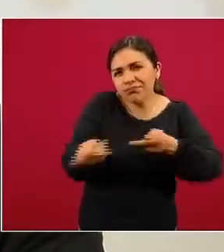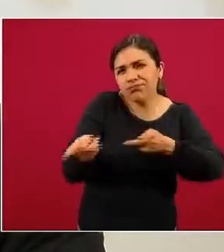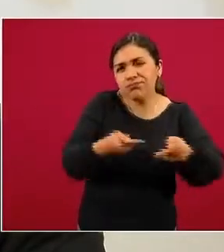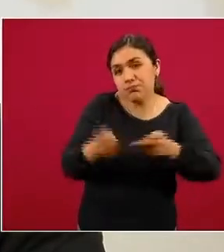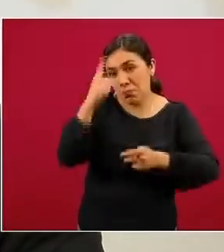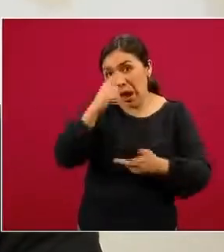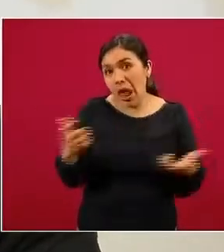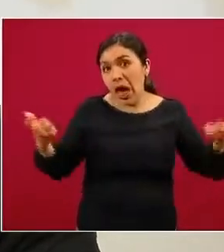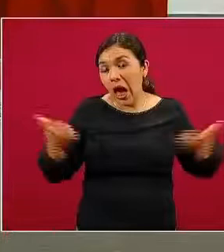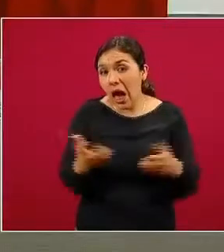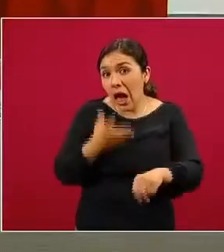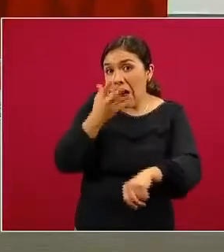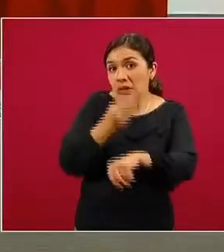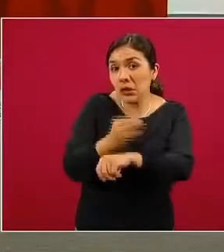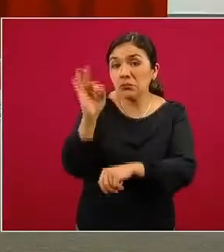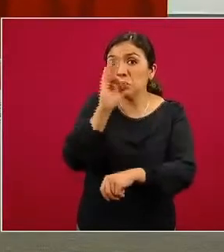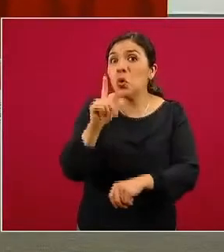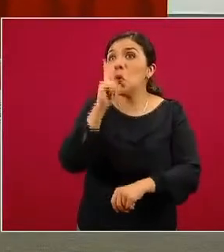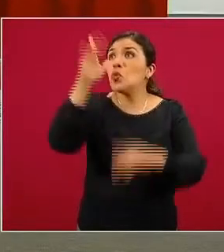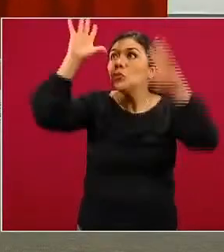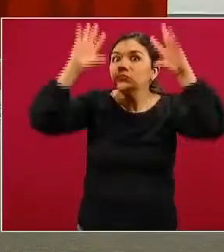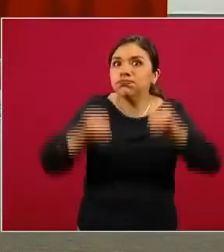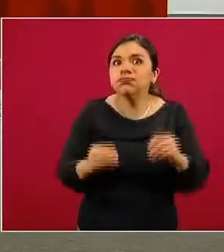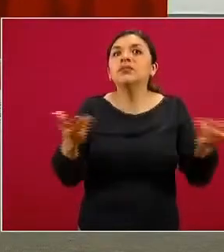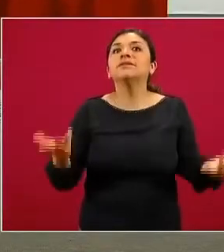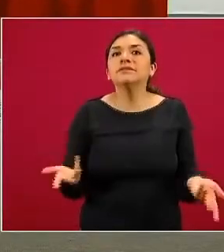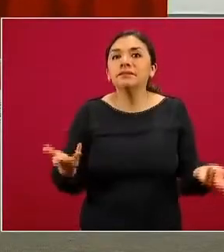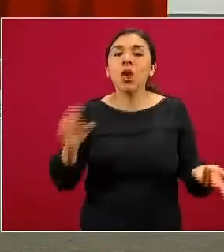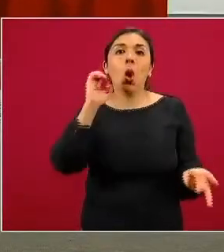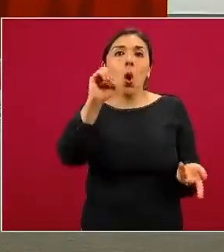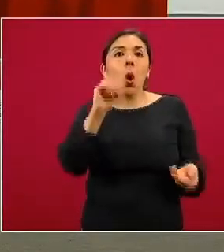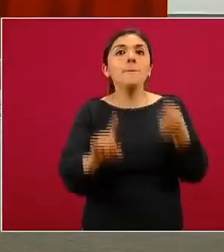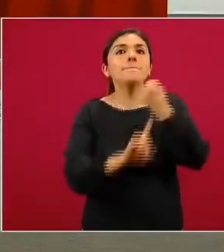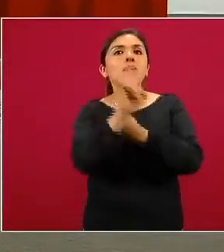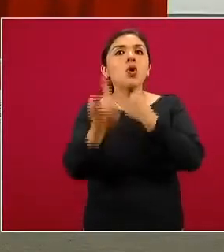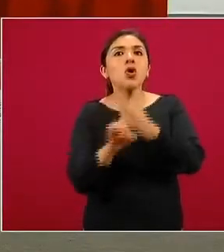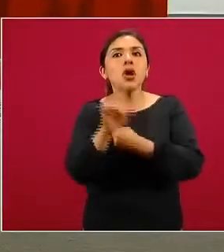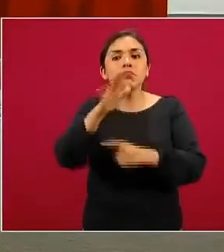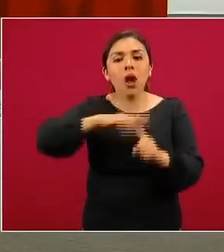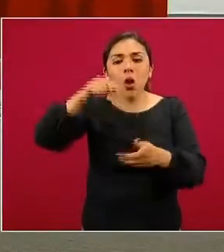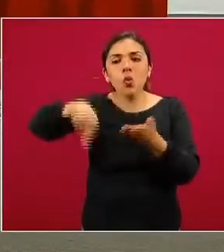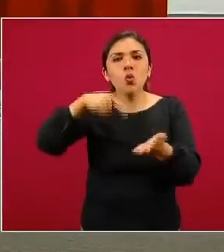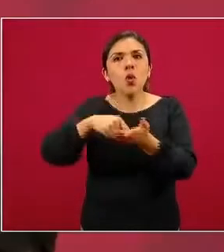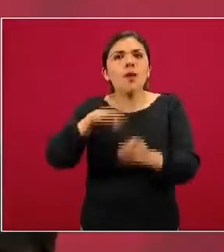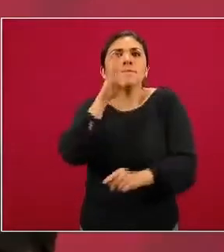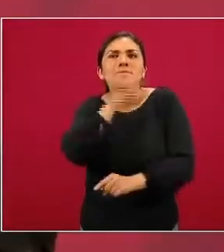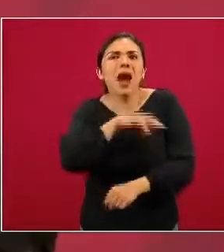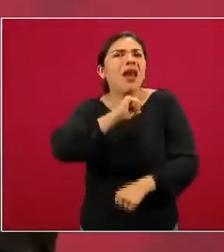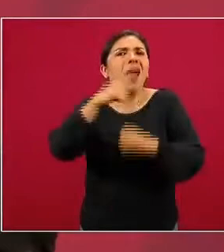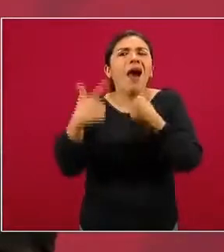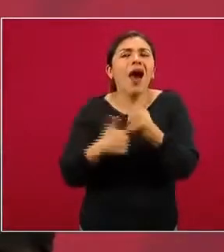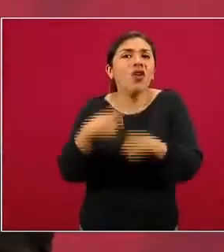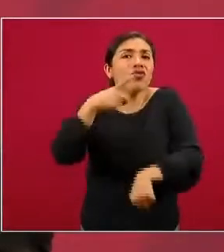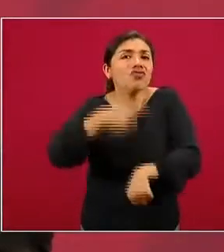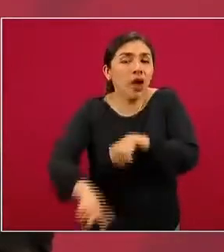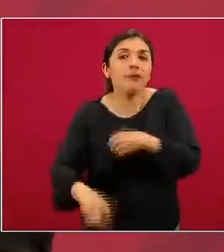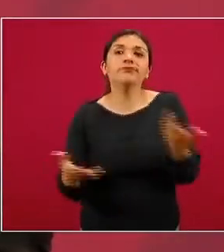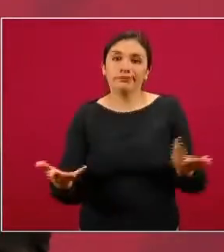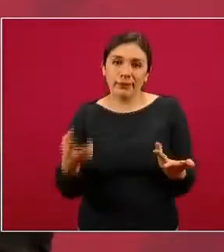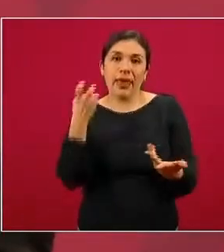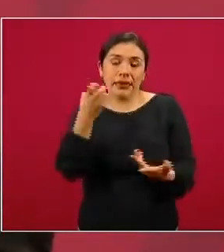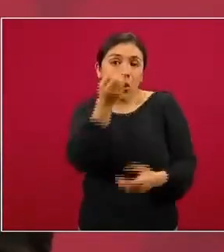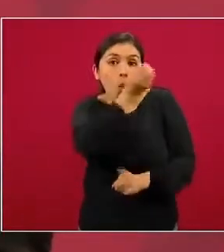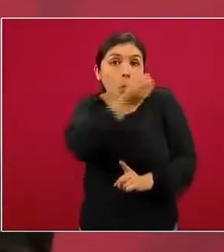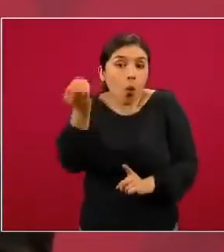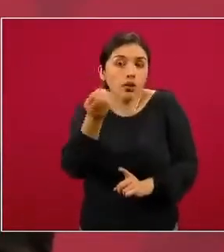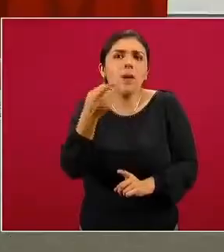de acción en el caso de que se vaya la luz, en el caso de que hubiera algún problema con la unidad médica, etcétera. Entonces, un poco tiene que ver con esta logística,